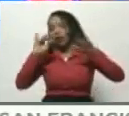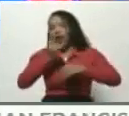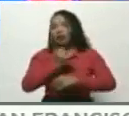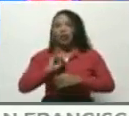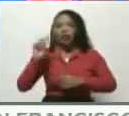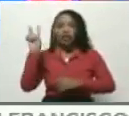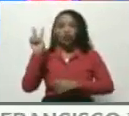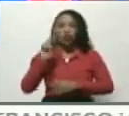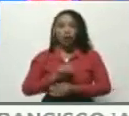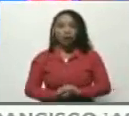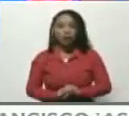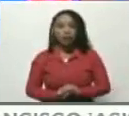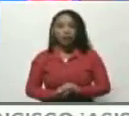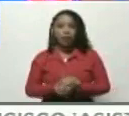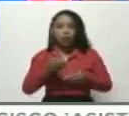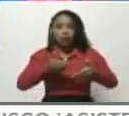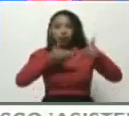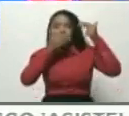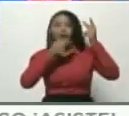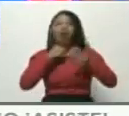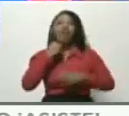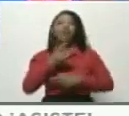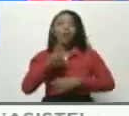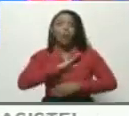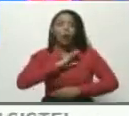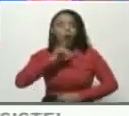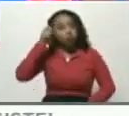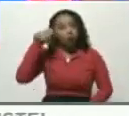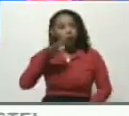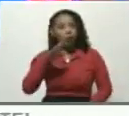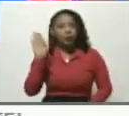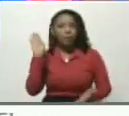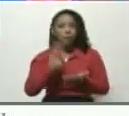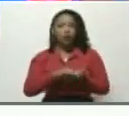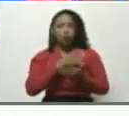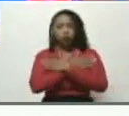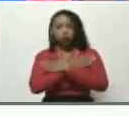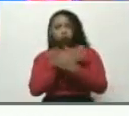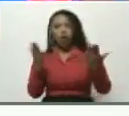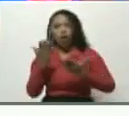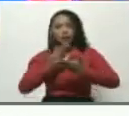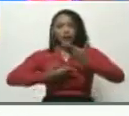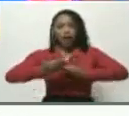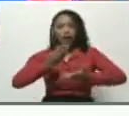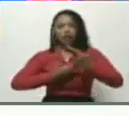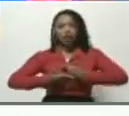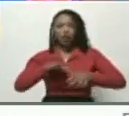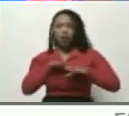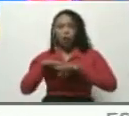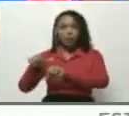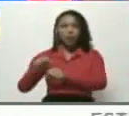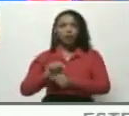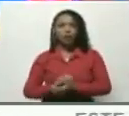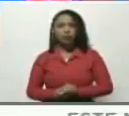Venezuela. Secuestró la voz de nuestro pueblo y se puso al servicio de los imperios.